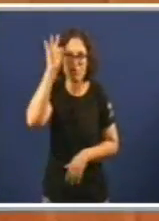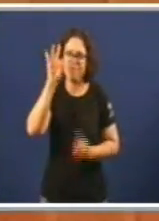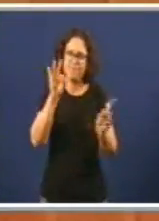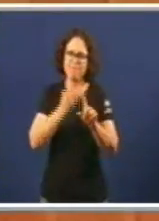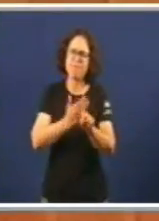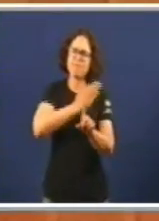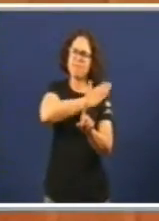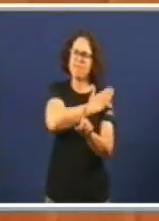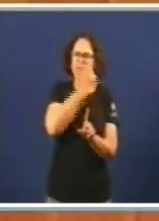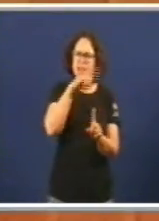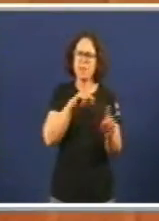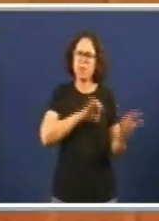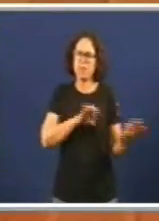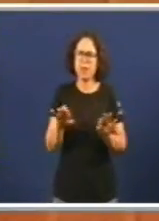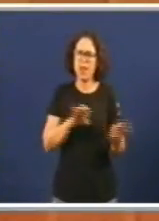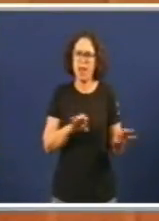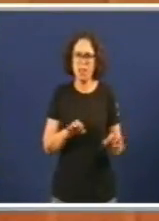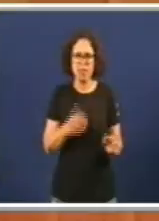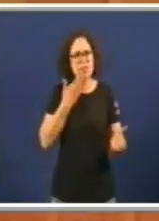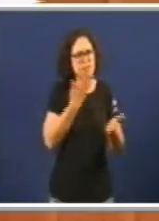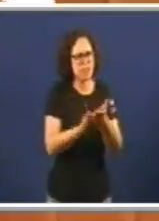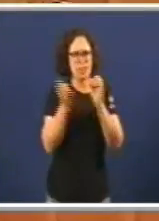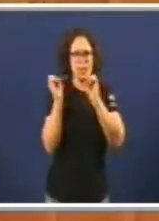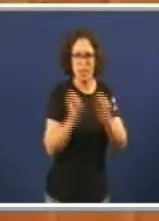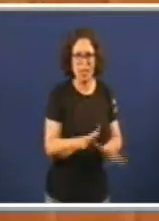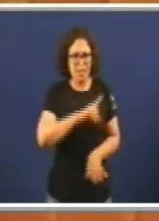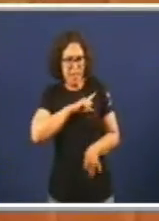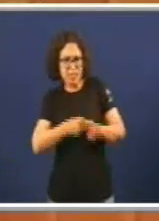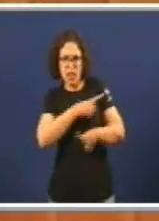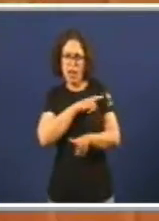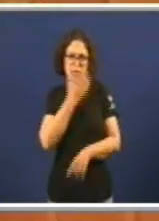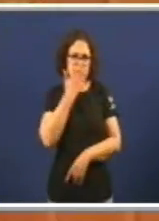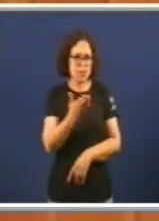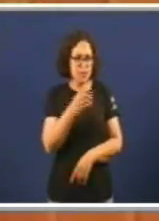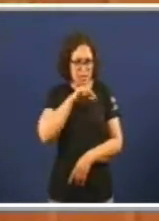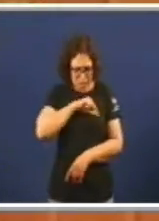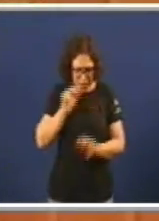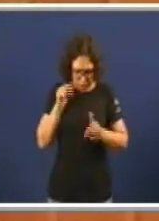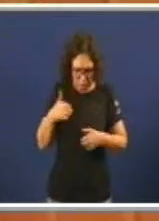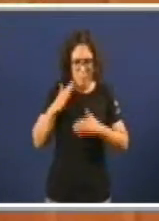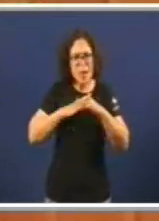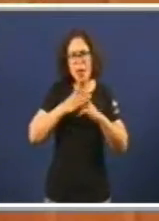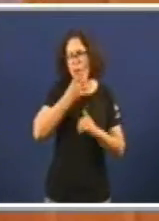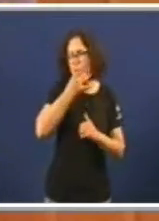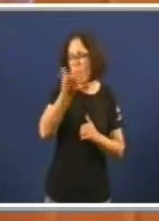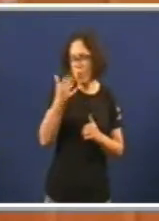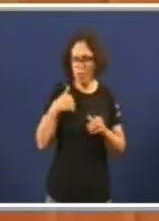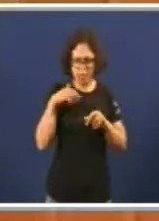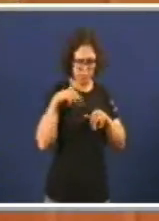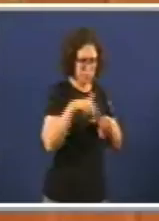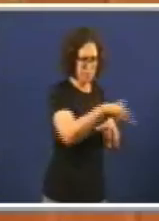que exaxeramos cando pedimos a súa demisión. Se tivera un pouco de vergoña, xa remato, marcharía vostede, non habería nin que